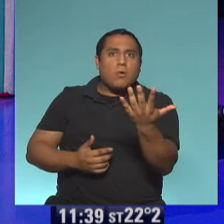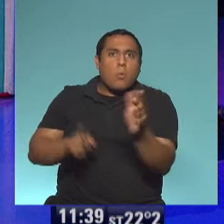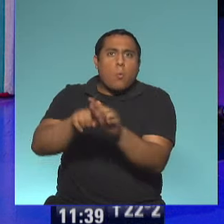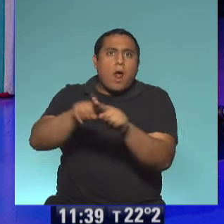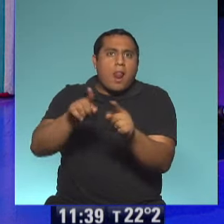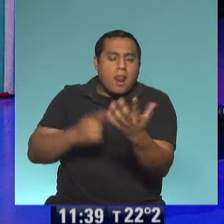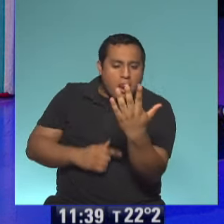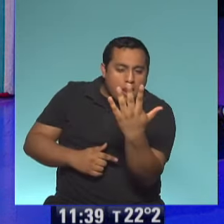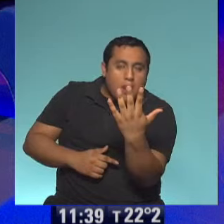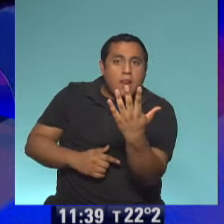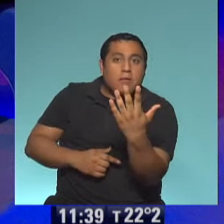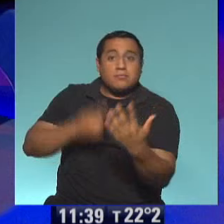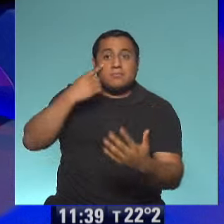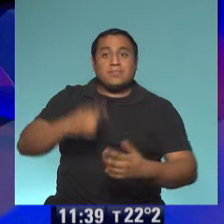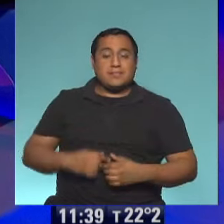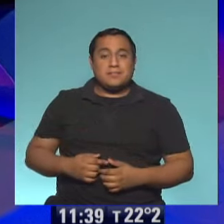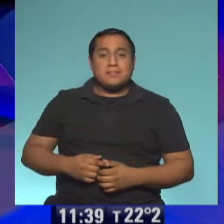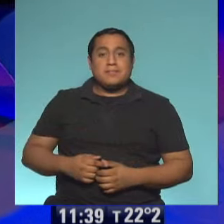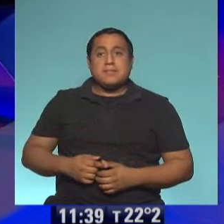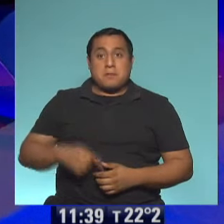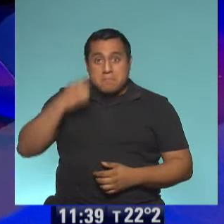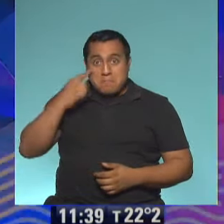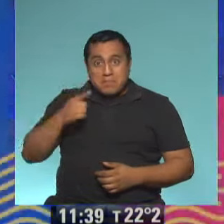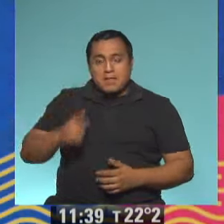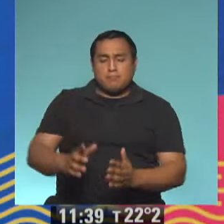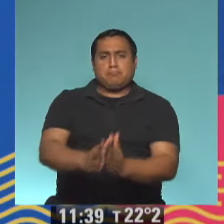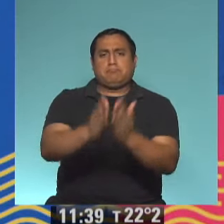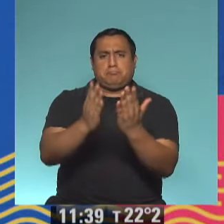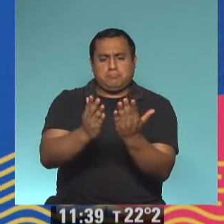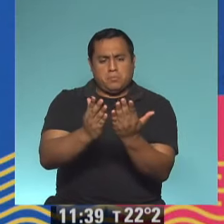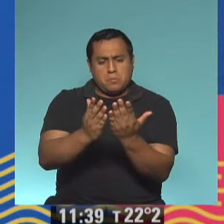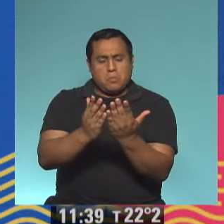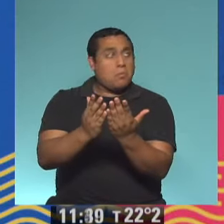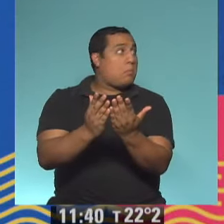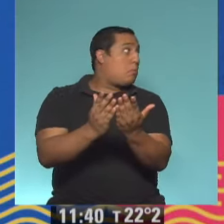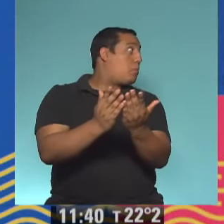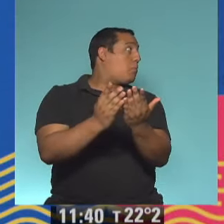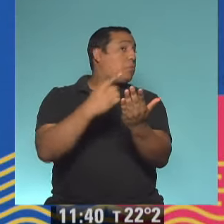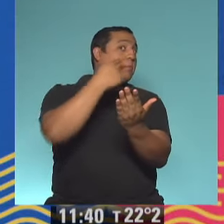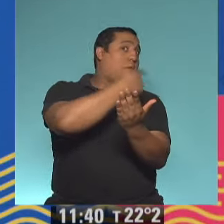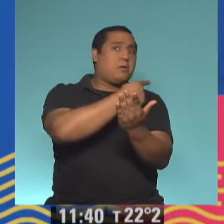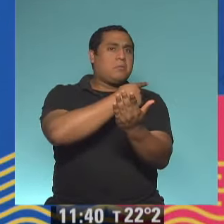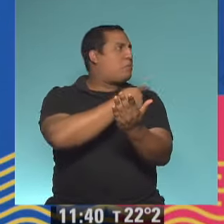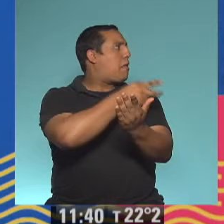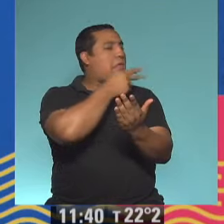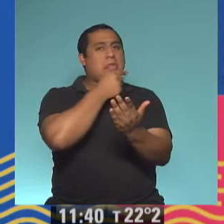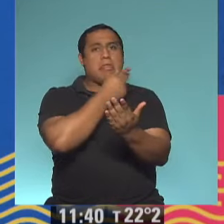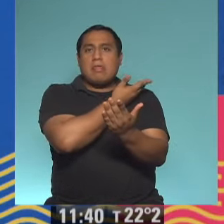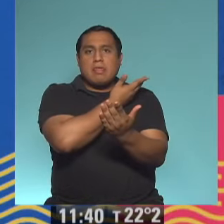Y ahí estamos viendo la imagen de este personaje que está viendo la tapa del libro, pero mira hacia atrás y atrás parece que no hay